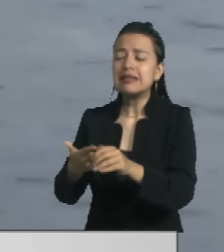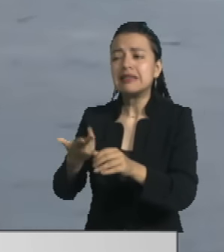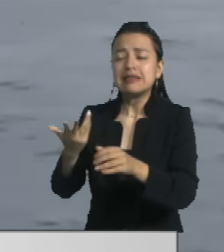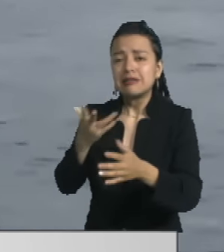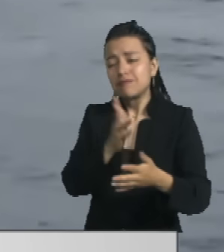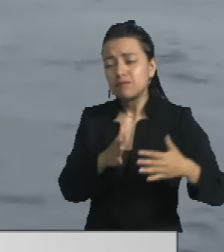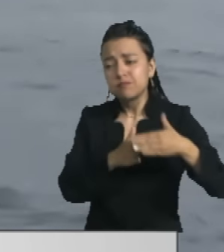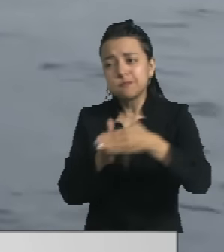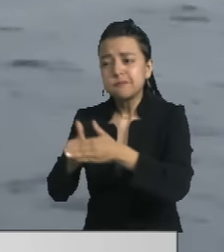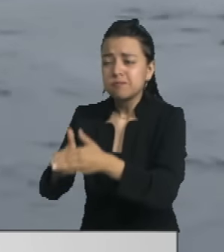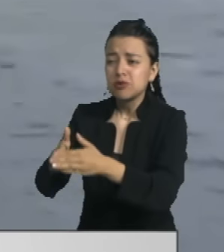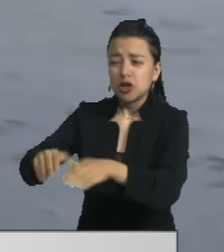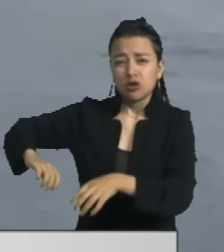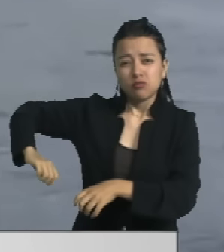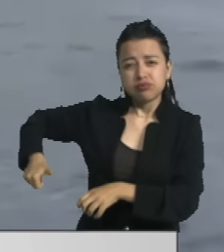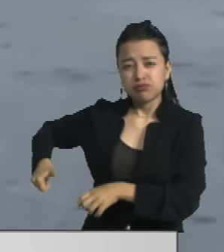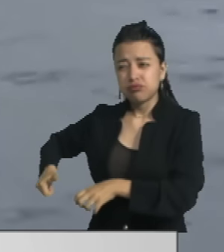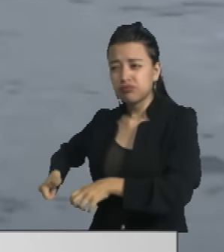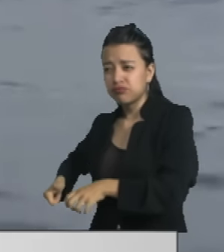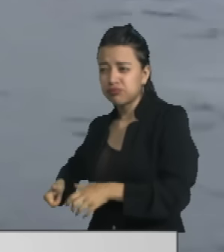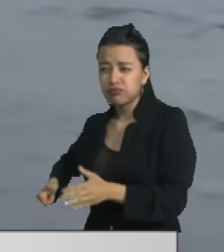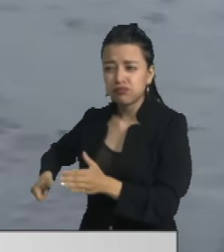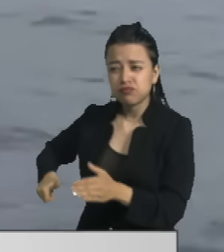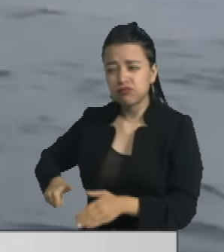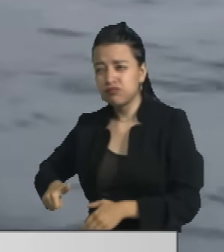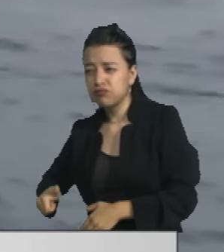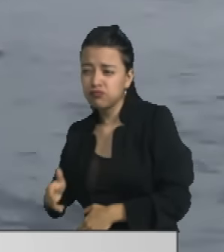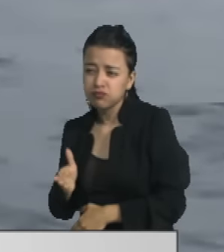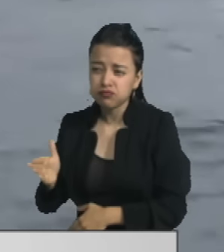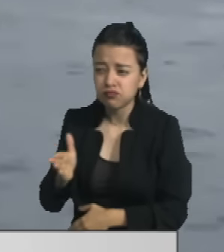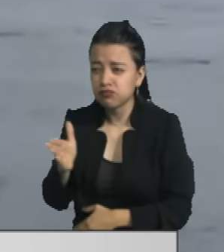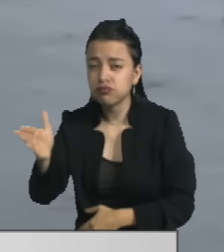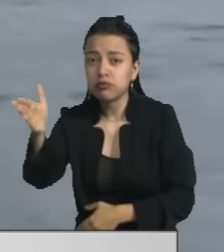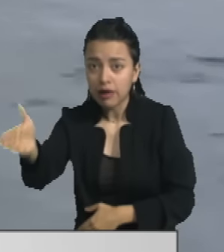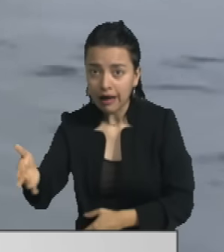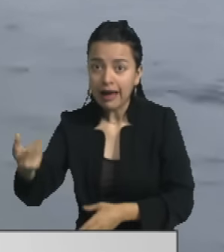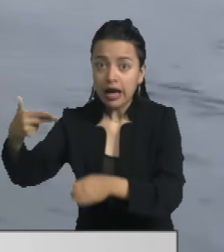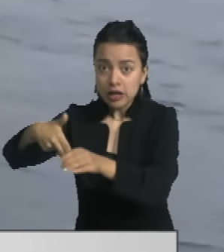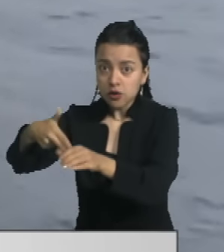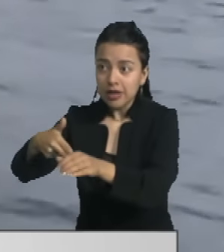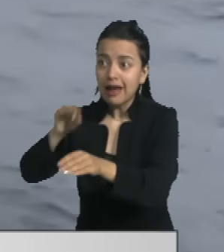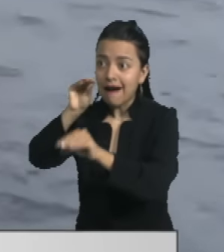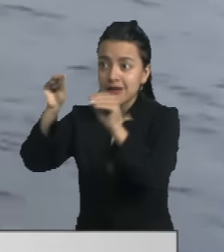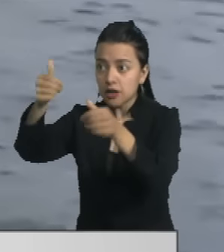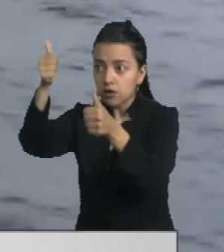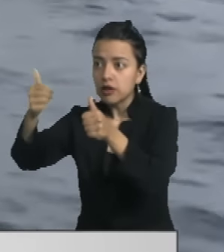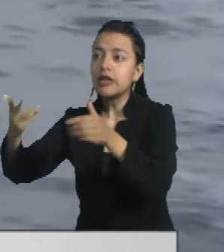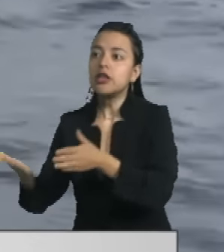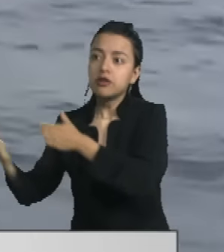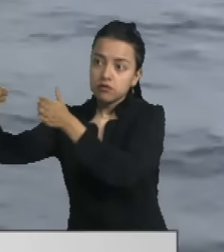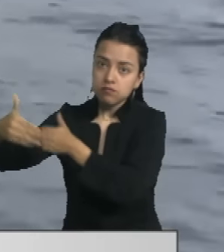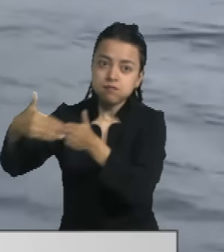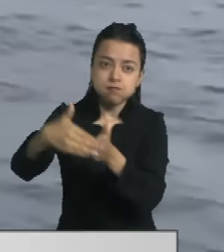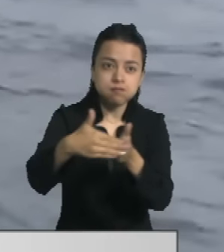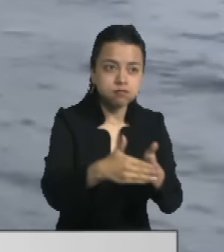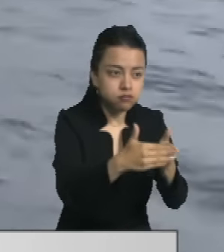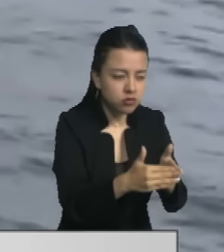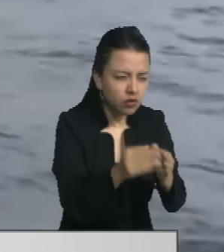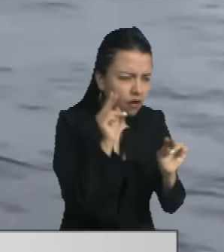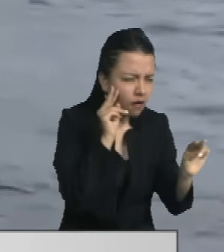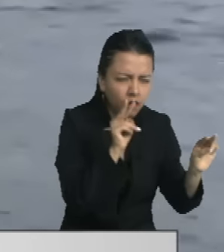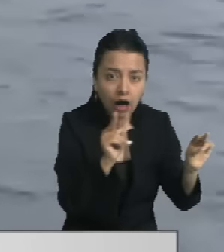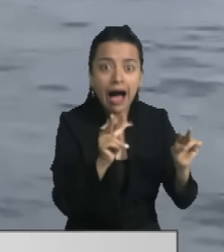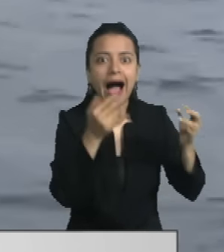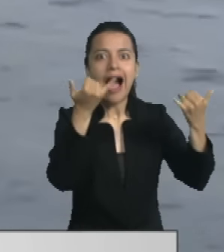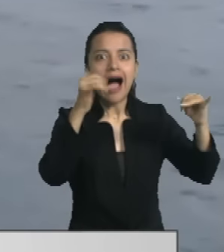la situación se inició la búsqueda del cetao cubriendo el parque por más de 5 horas hasta lograr dar con su paradero fue ahí cuando se iniciaron los